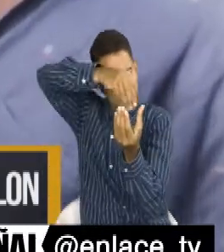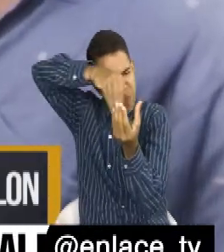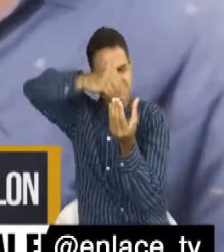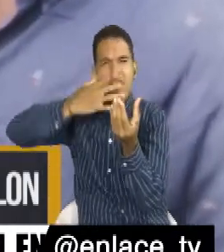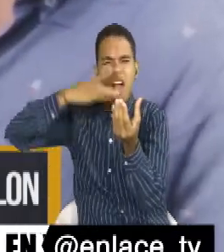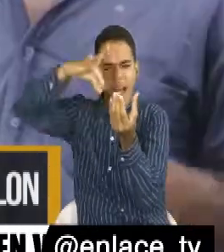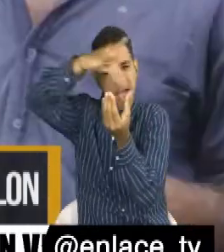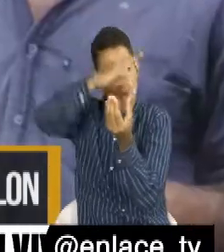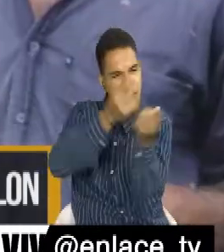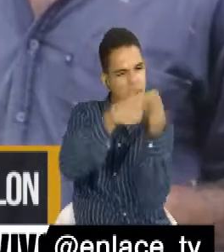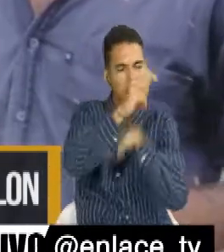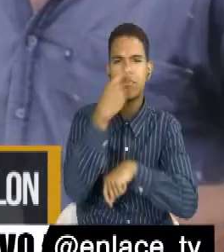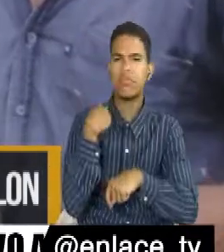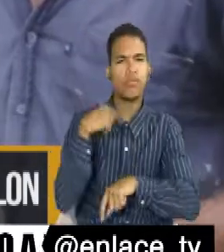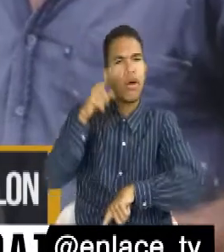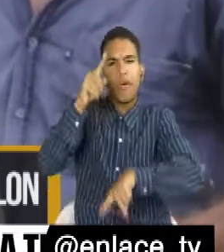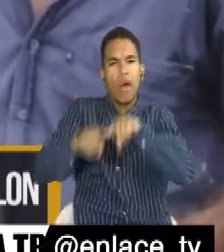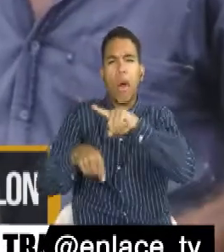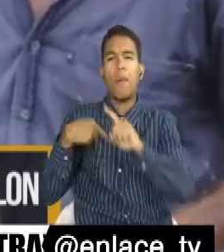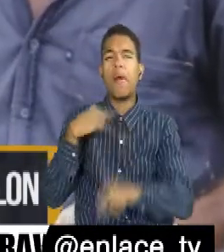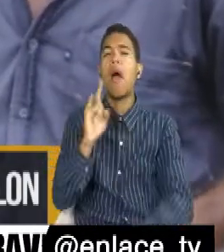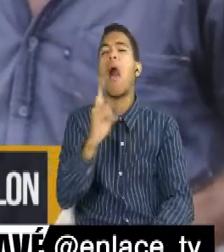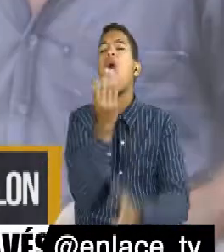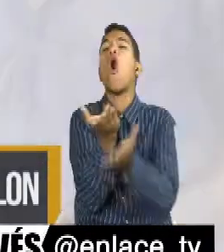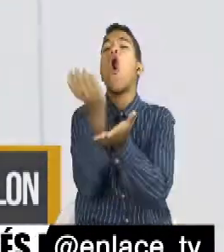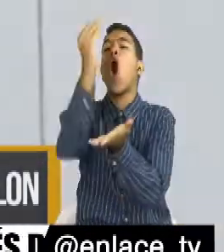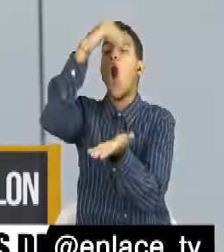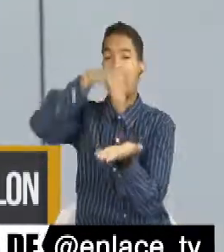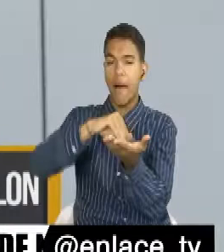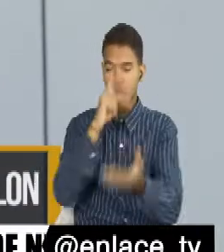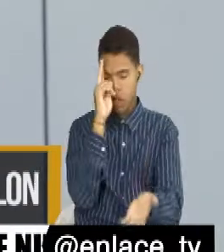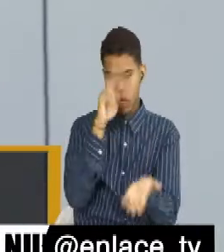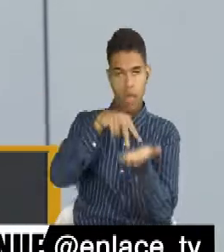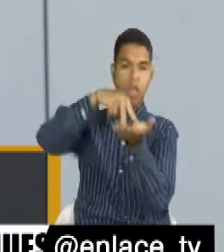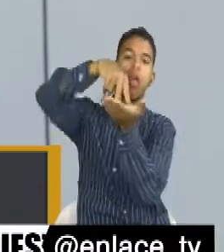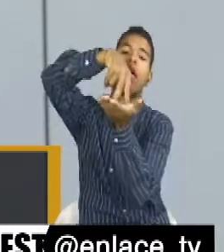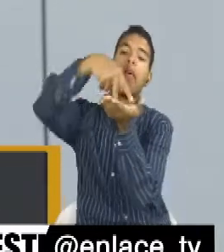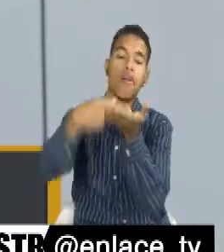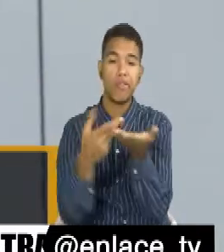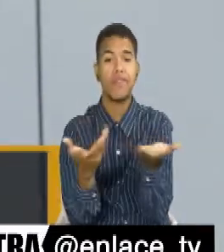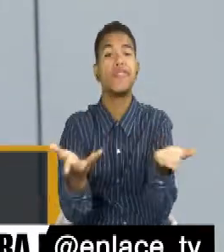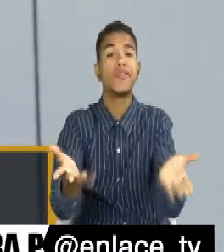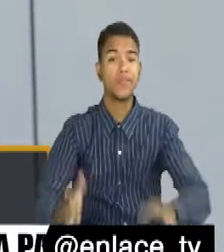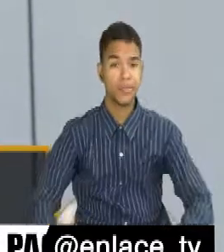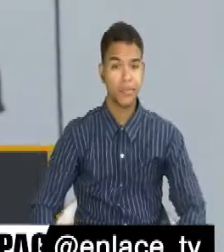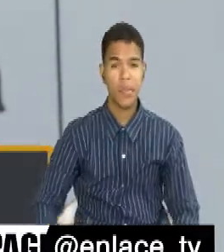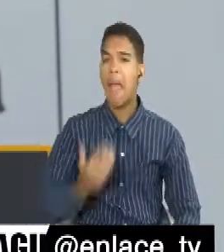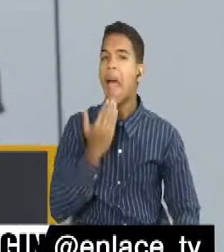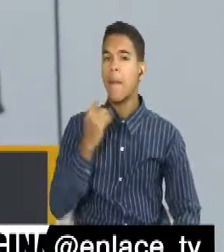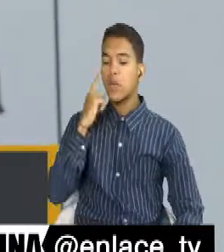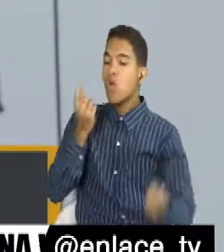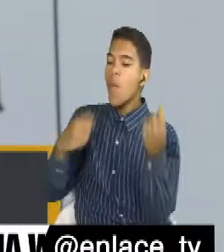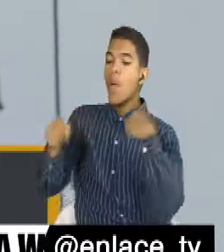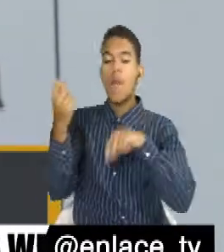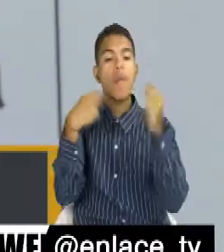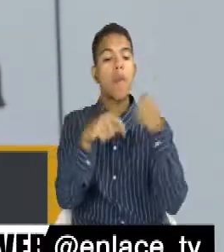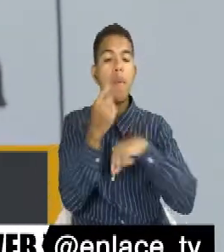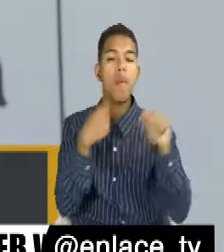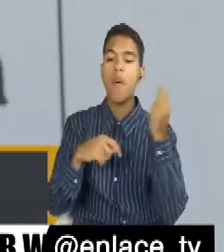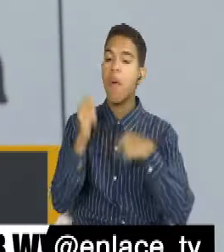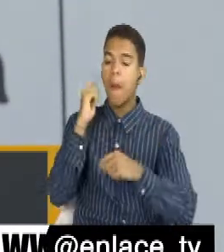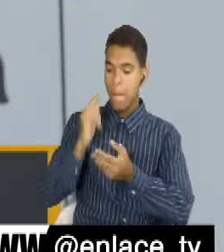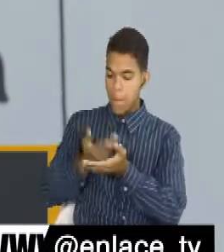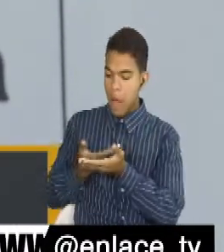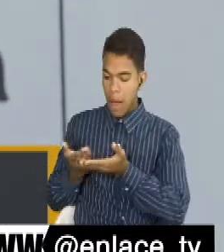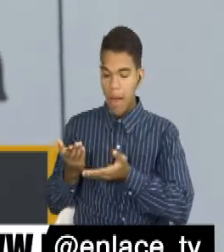teme sufrir una fuerte recaída. Si consigo para comer, no consigo para comprar, es lo que necesito para el cuerpo. Mami, la verdad,